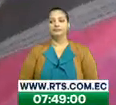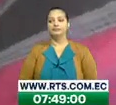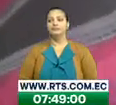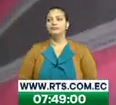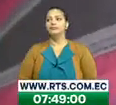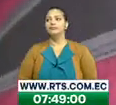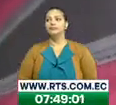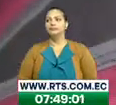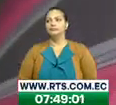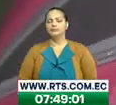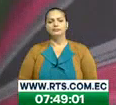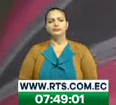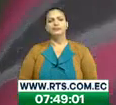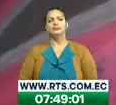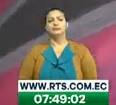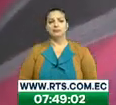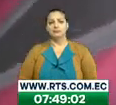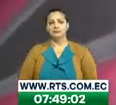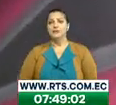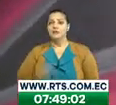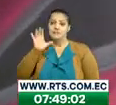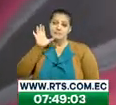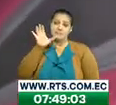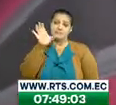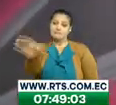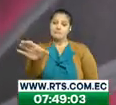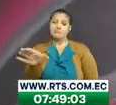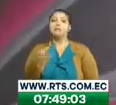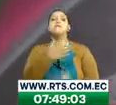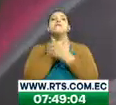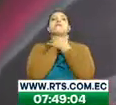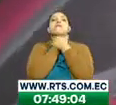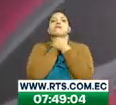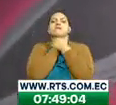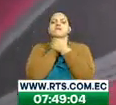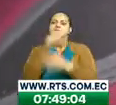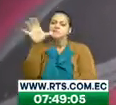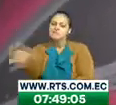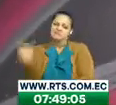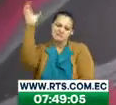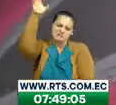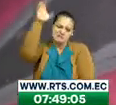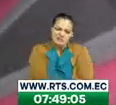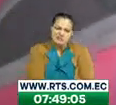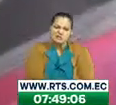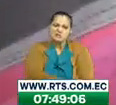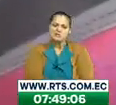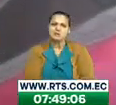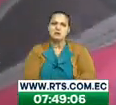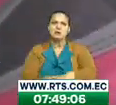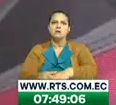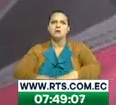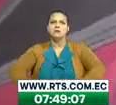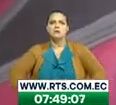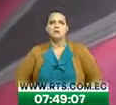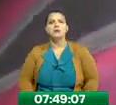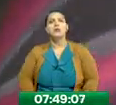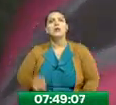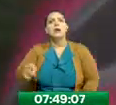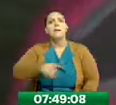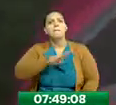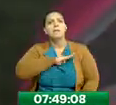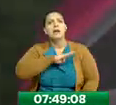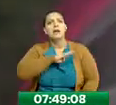Totalmente le coge del cuello, se le bota para el piso y le acuesta ya, y él se pone encima de él y le mete la mano en el bolsillo y le saca